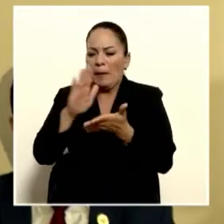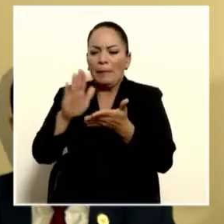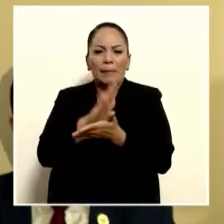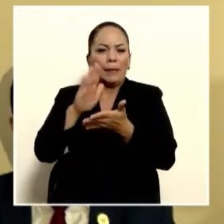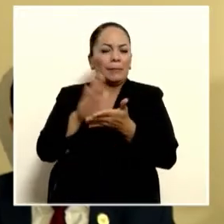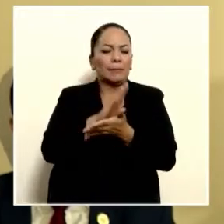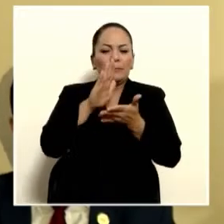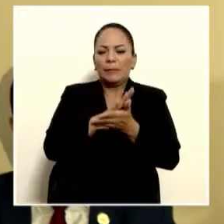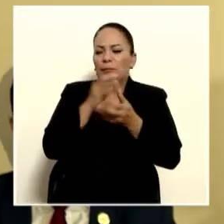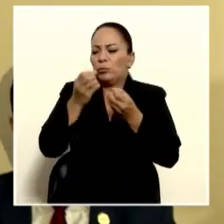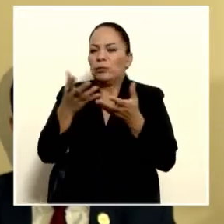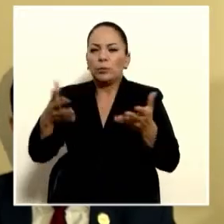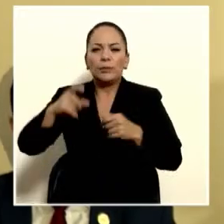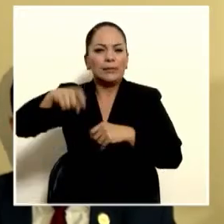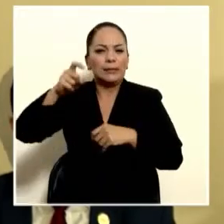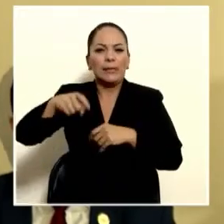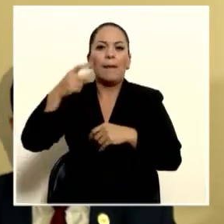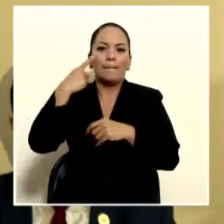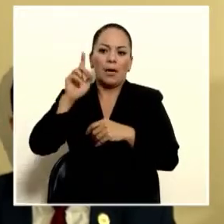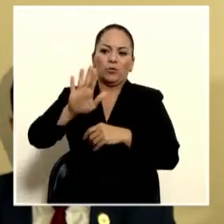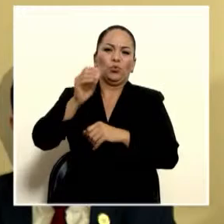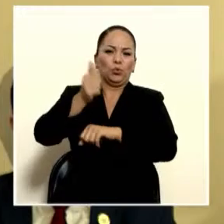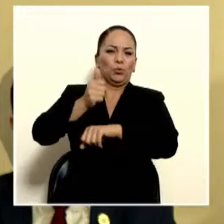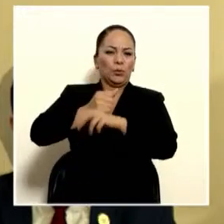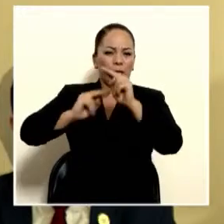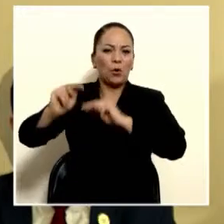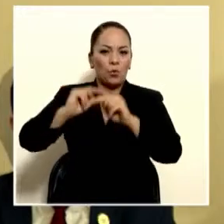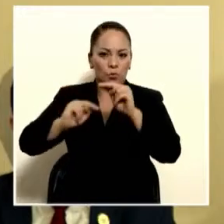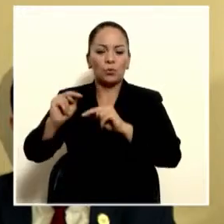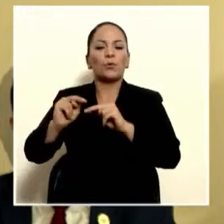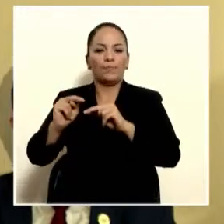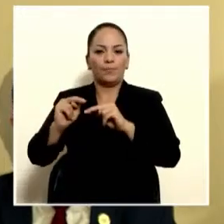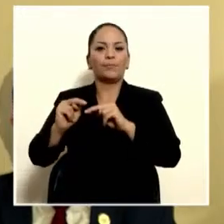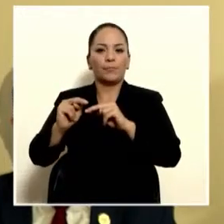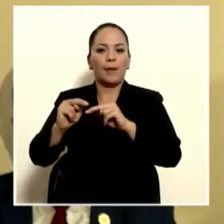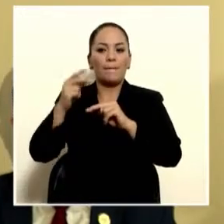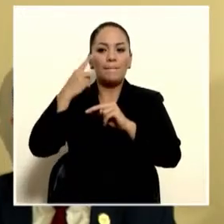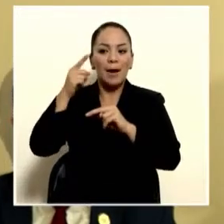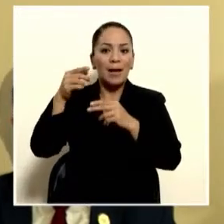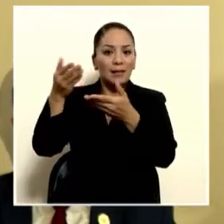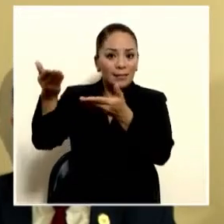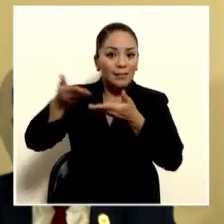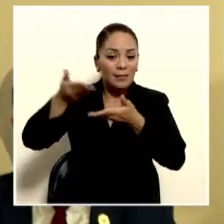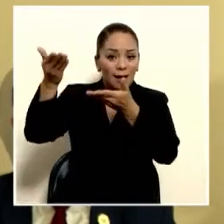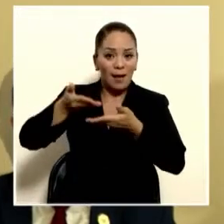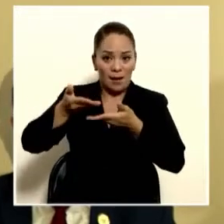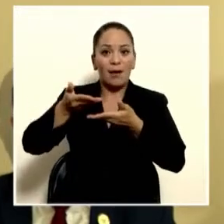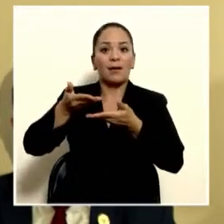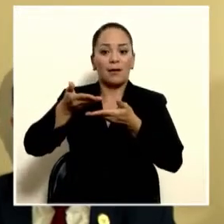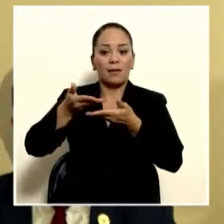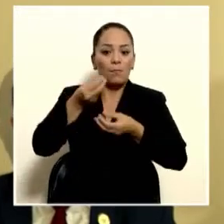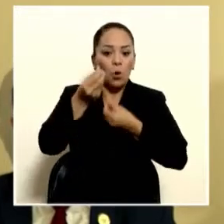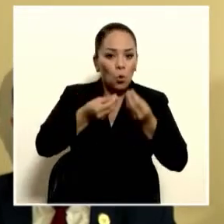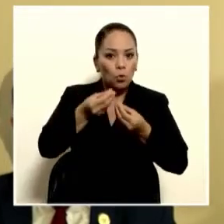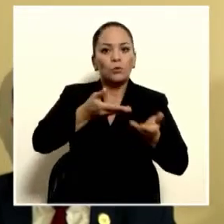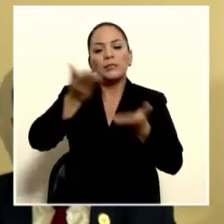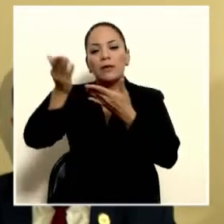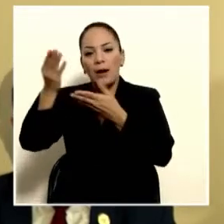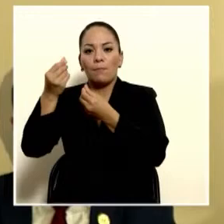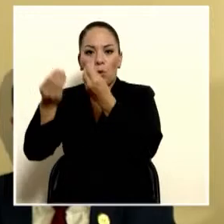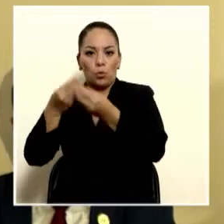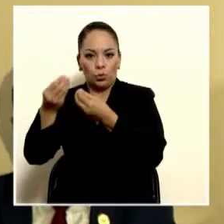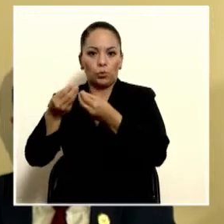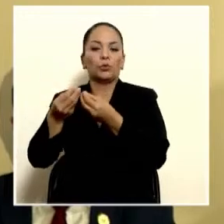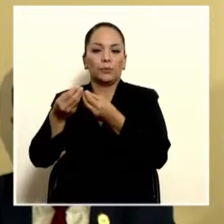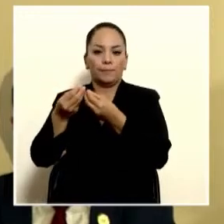y vueltas y cosas que tenían que hacer en la importación y exportación en Costa Rica a través de las